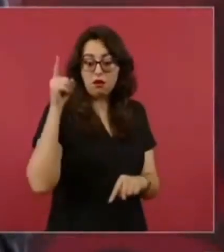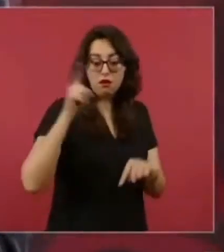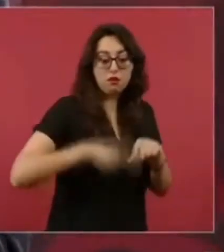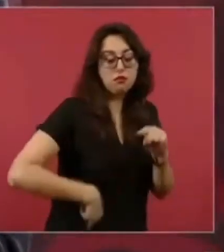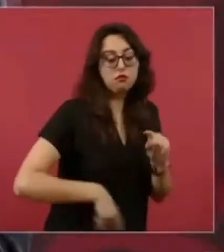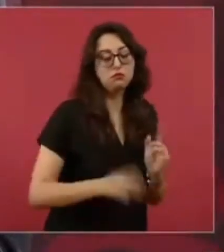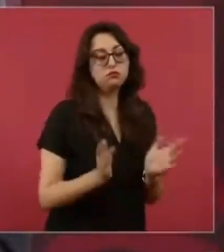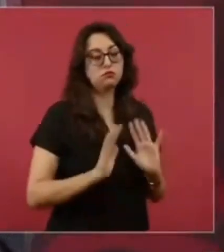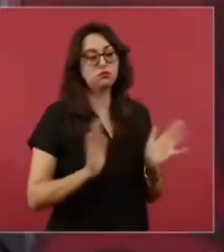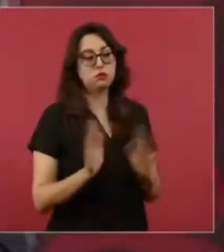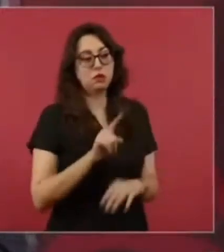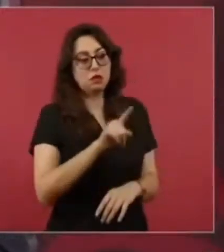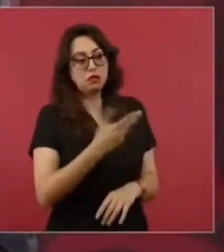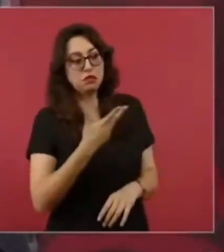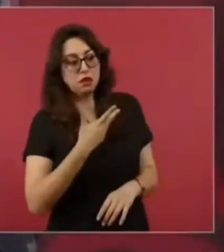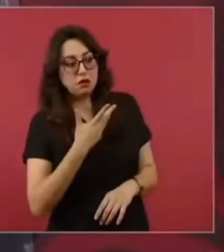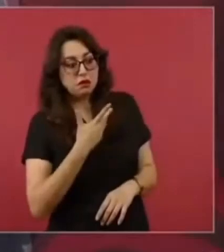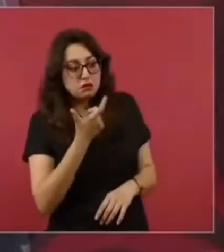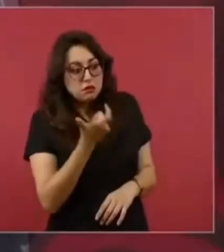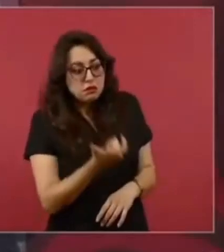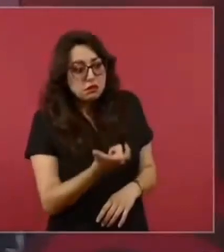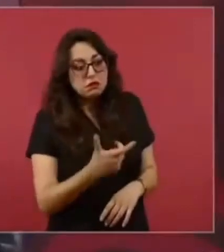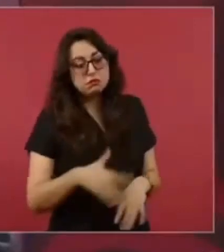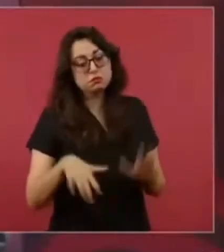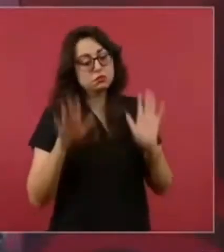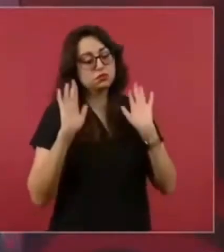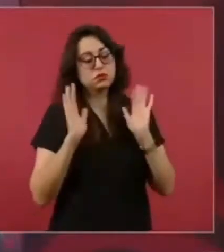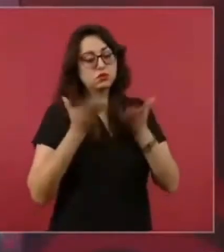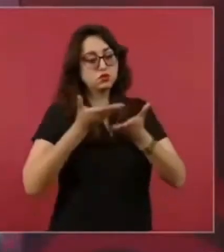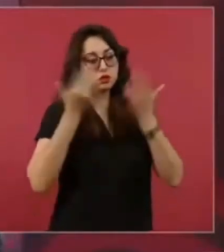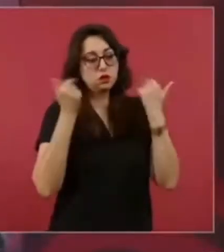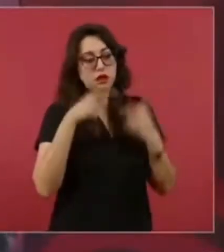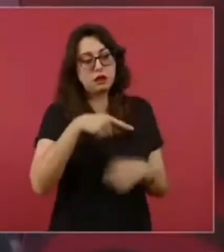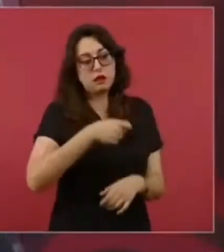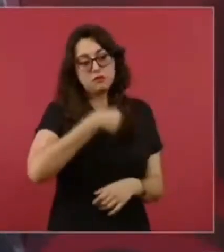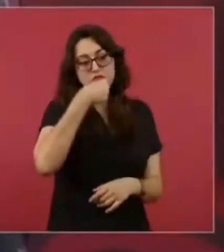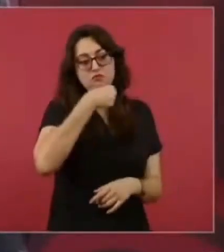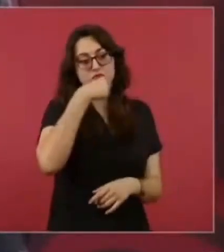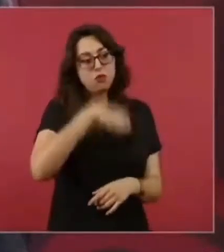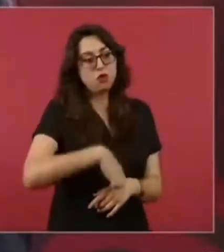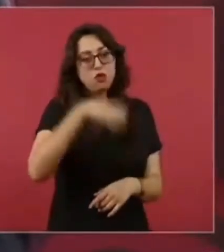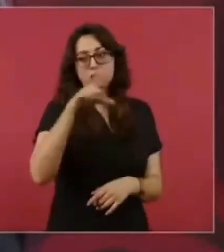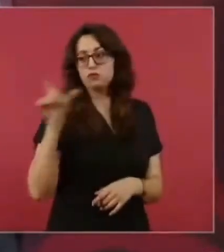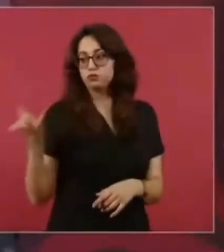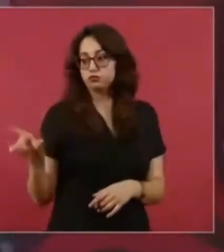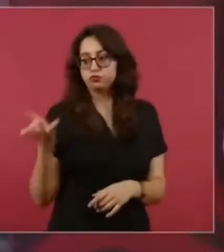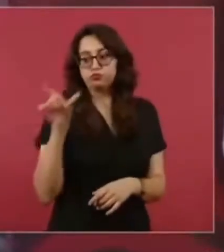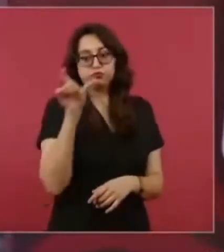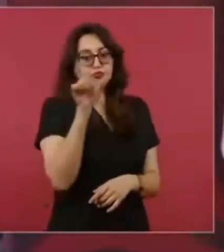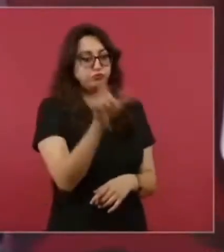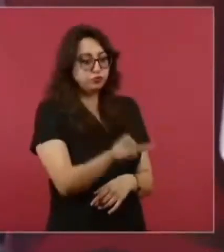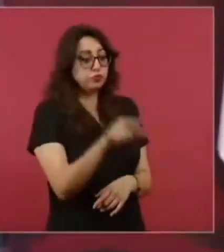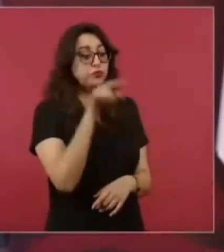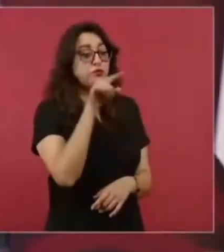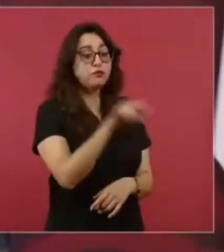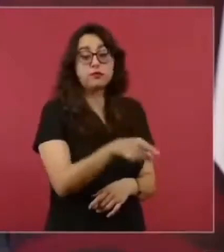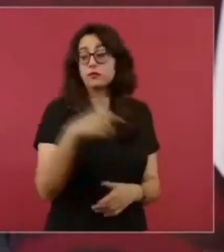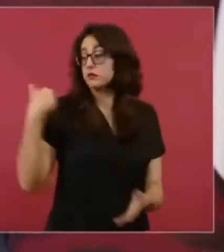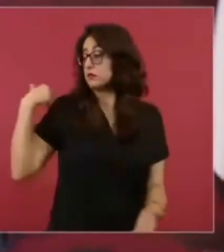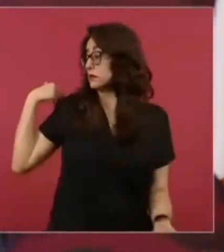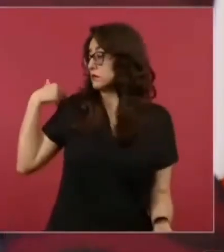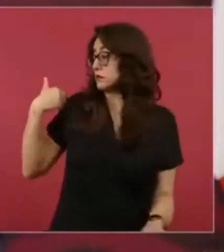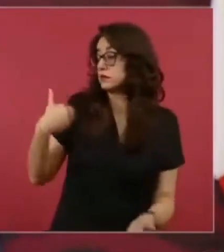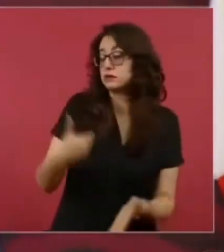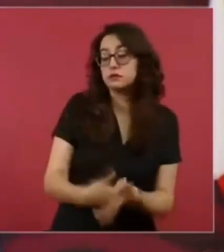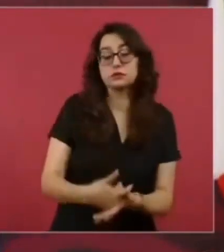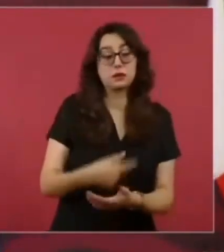Aunque tengas dinero, ya tienes la edad y ya contribuiste